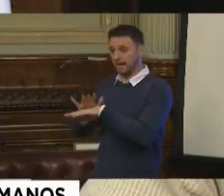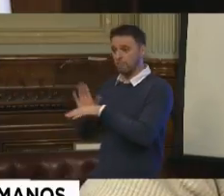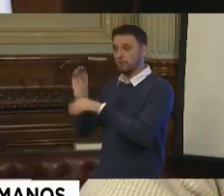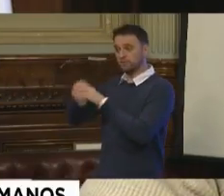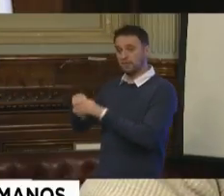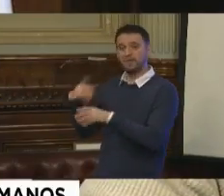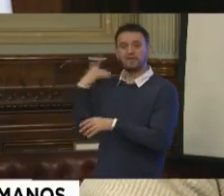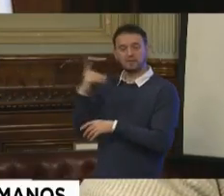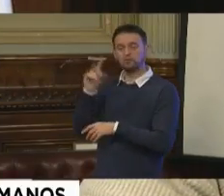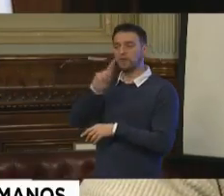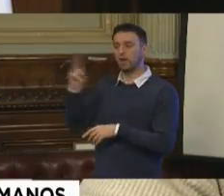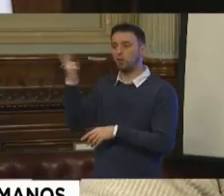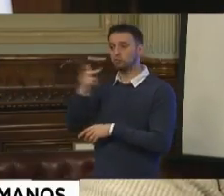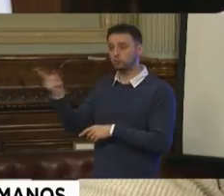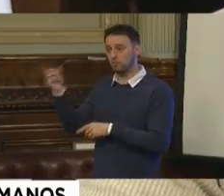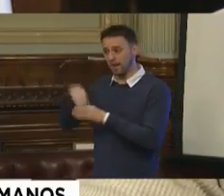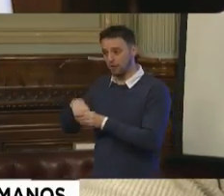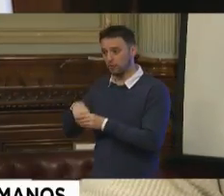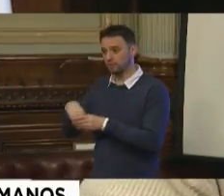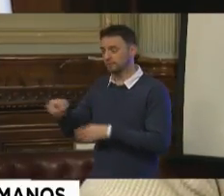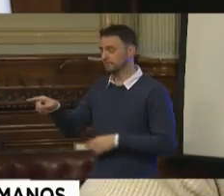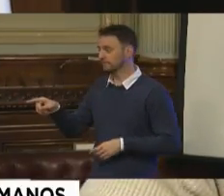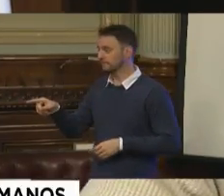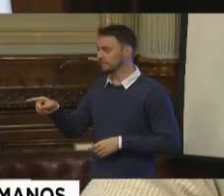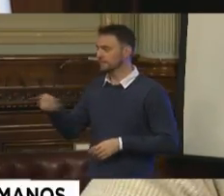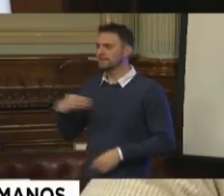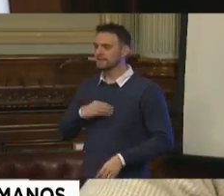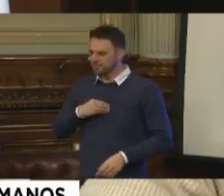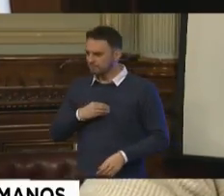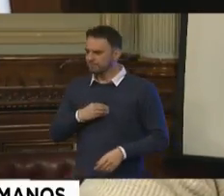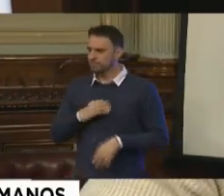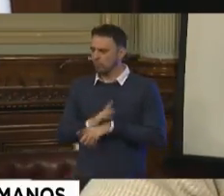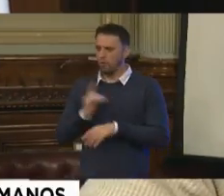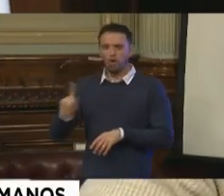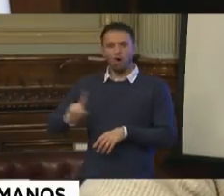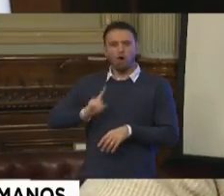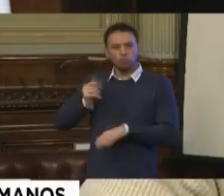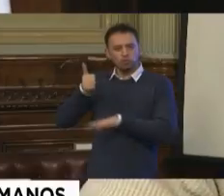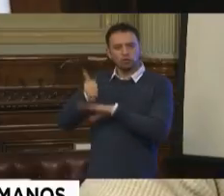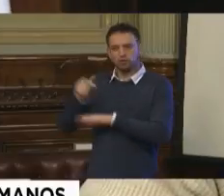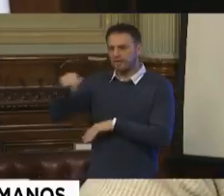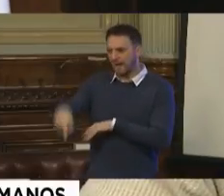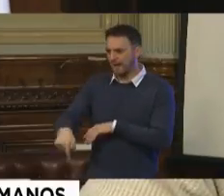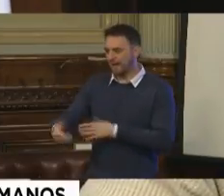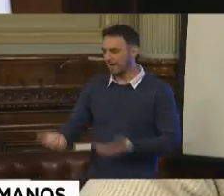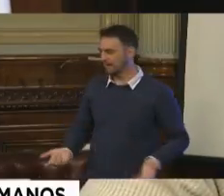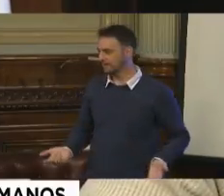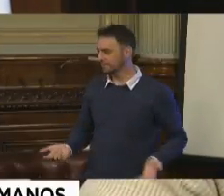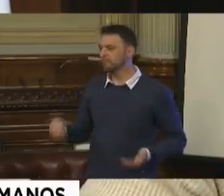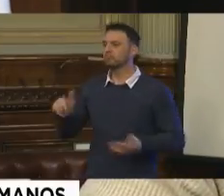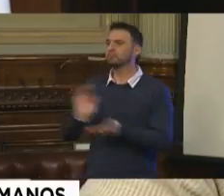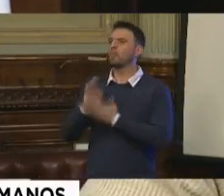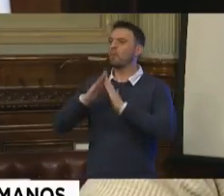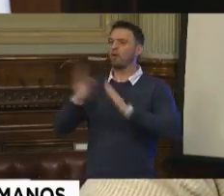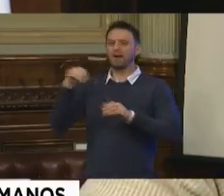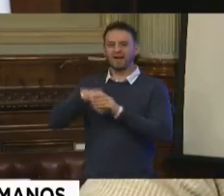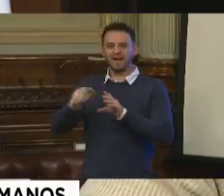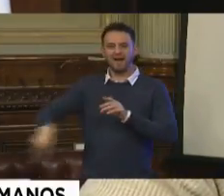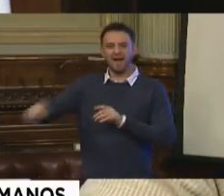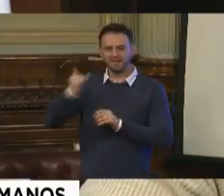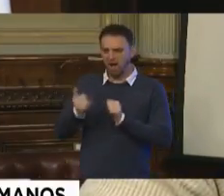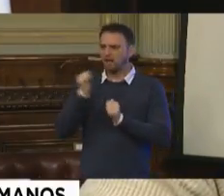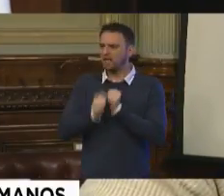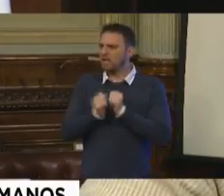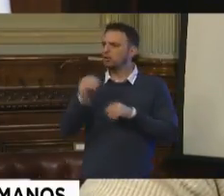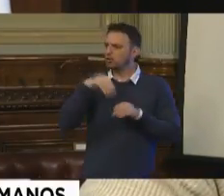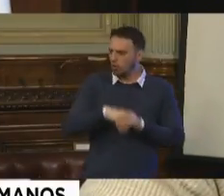parte de la dirección de recursos humanos me pone me da cierto orgullo estar en esta casa que